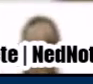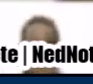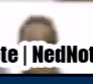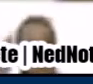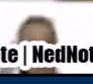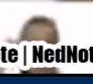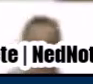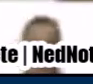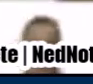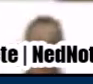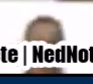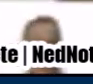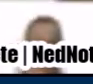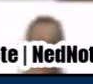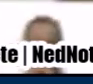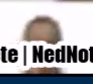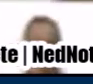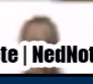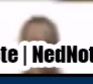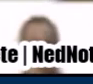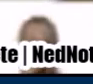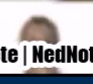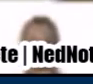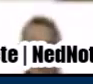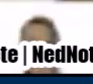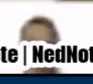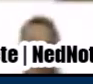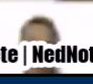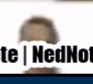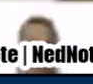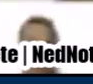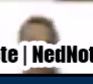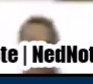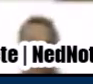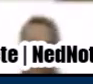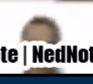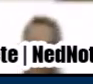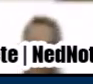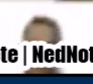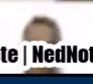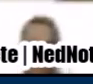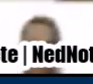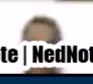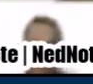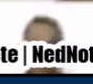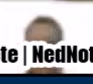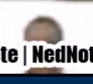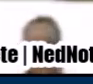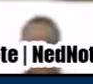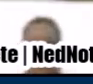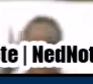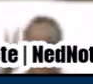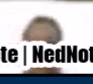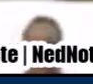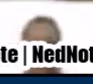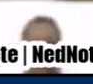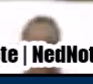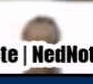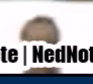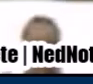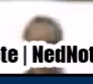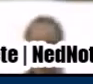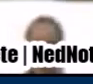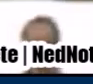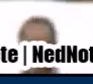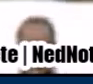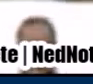ellos podían flexibilizar algunas condiciones. La dictadura también mintió y les dijo que